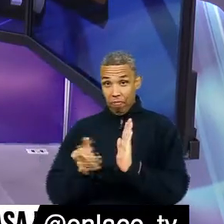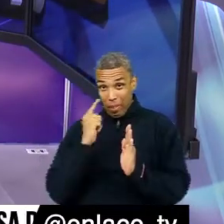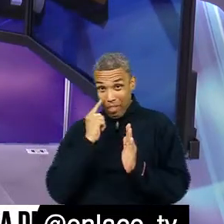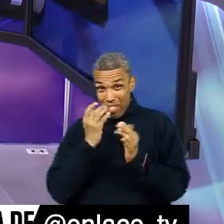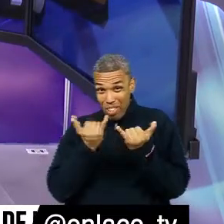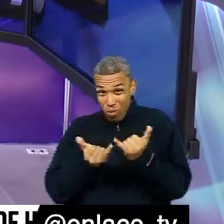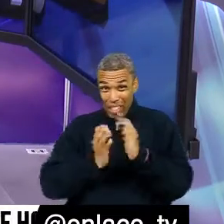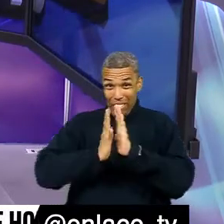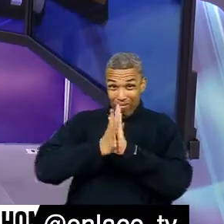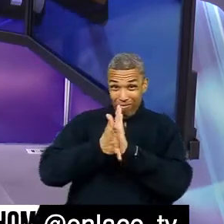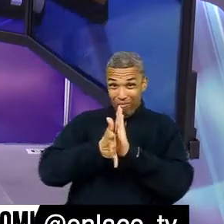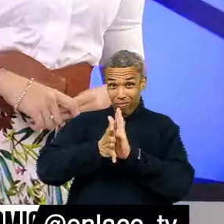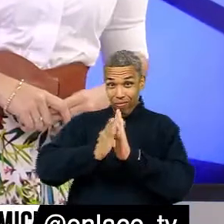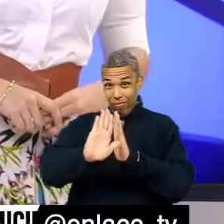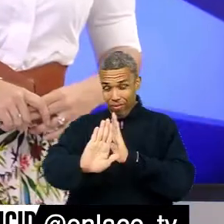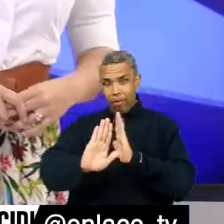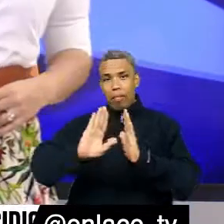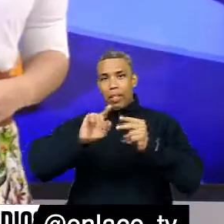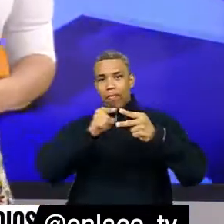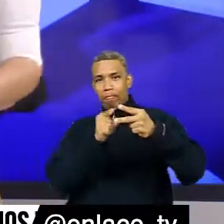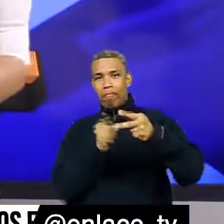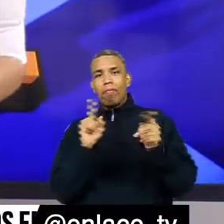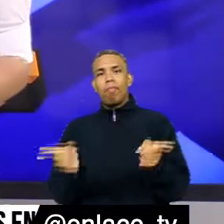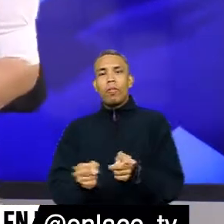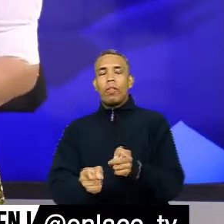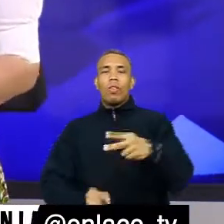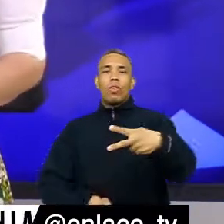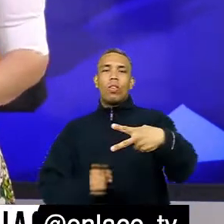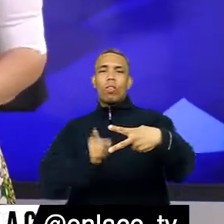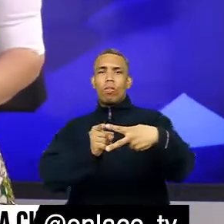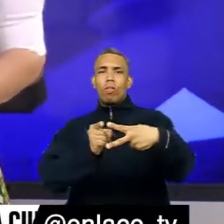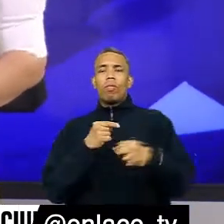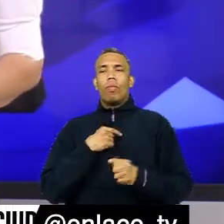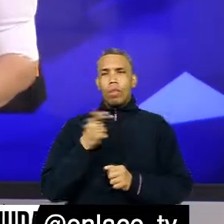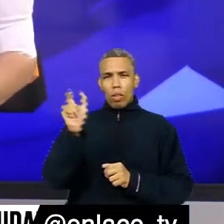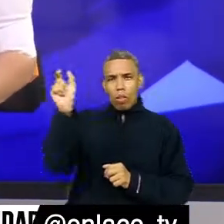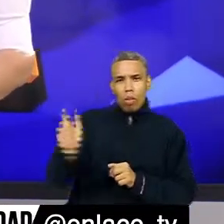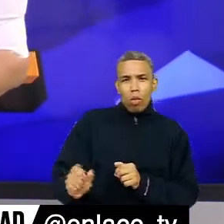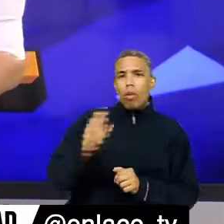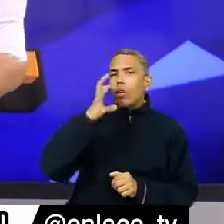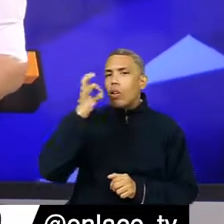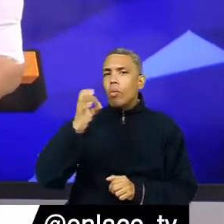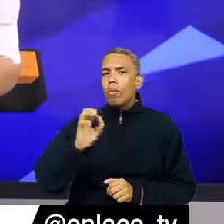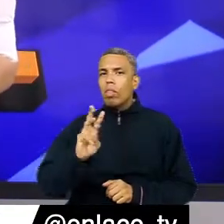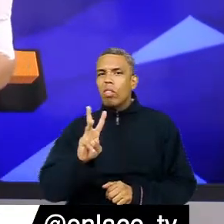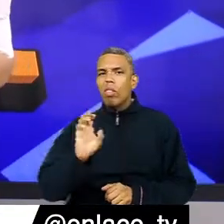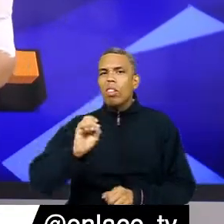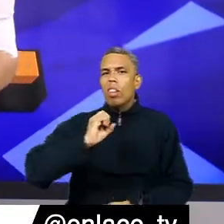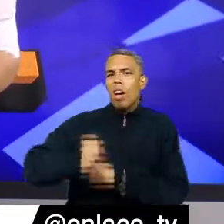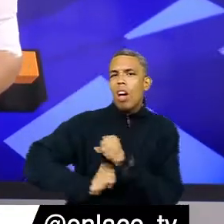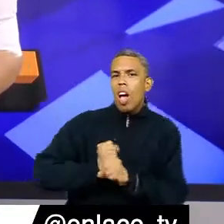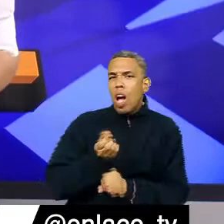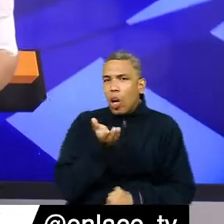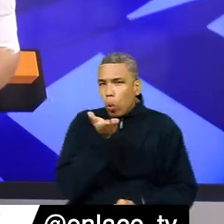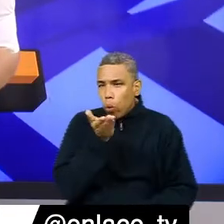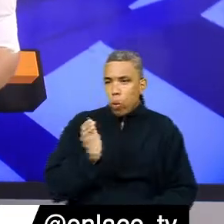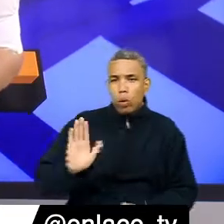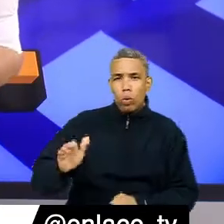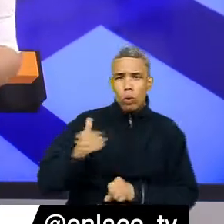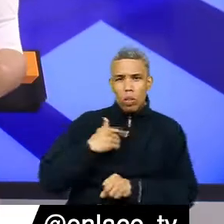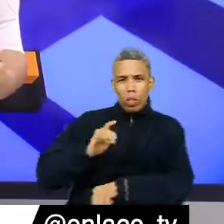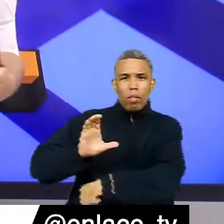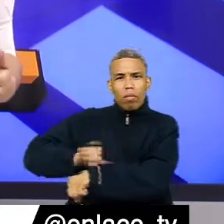nuestros titulares. La policía capturó a un hombre de 30 años de edad, quien presuntamente realizaba